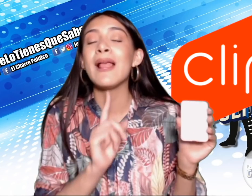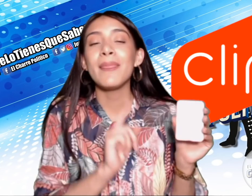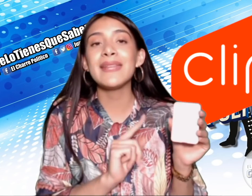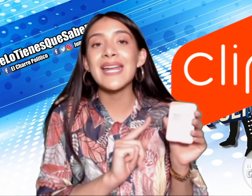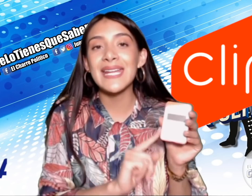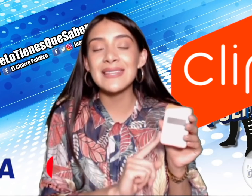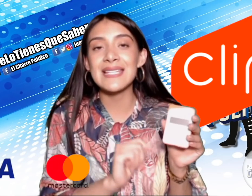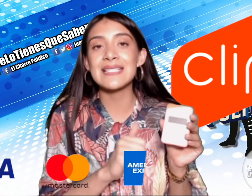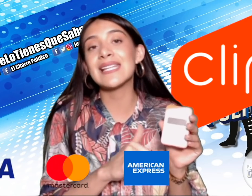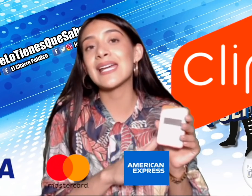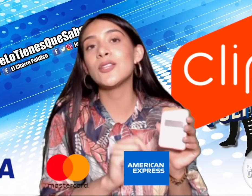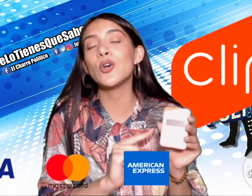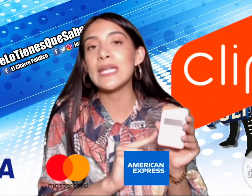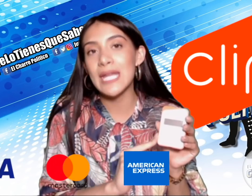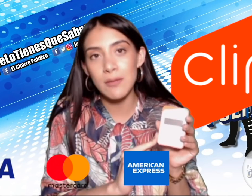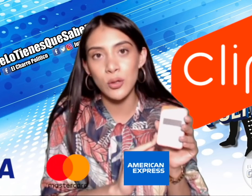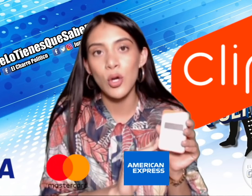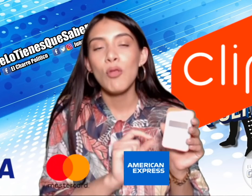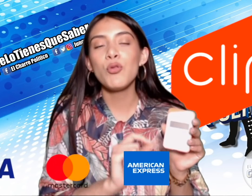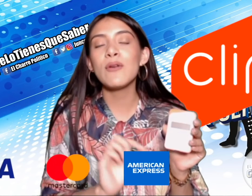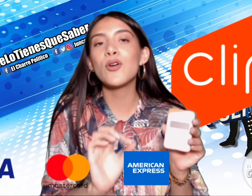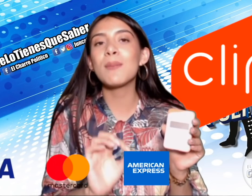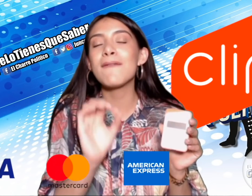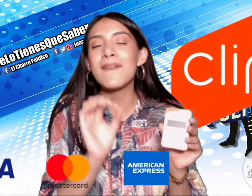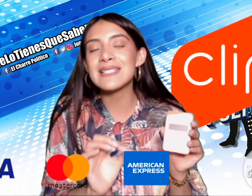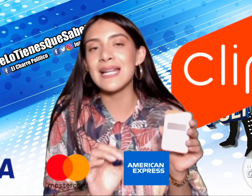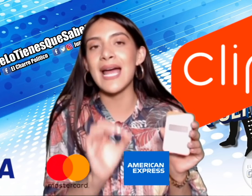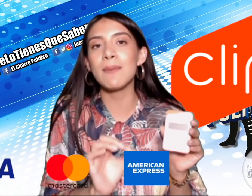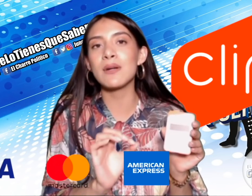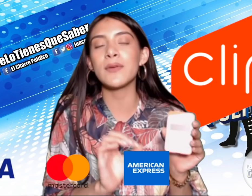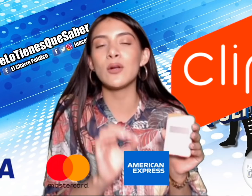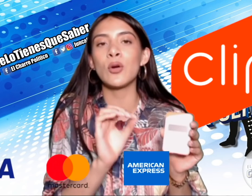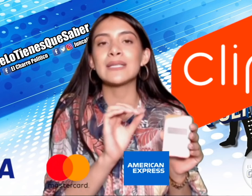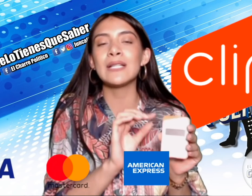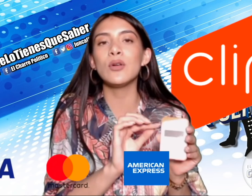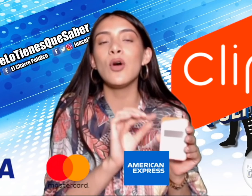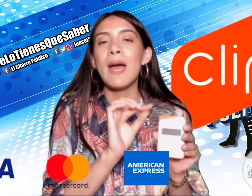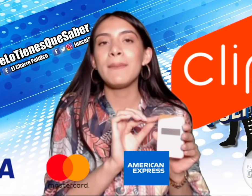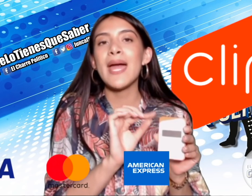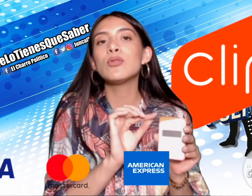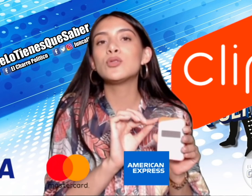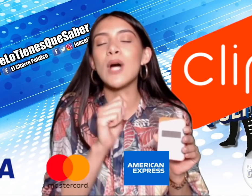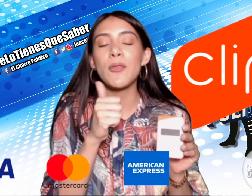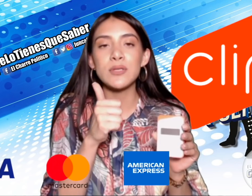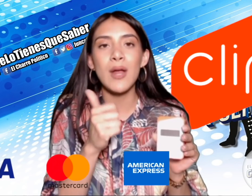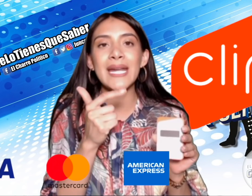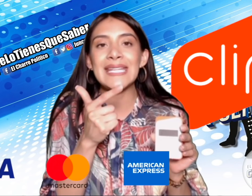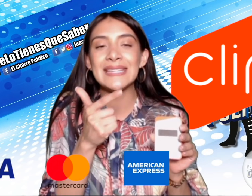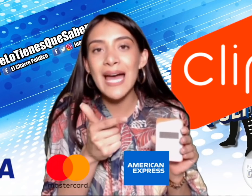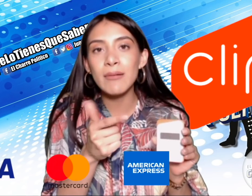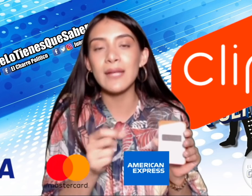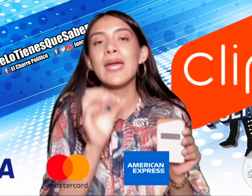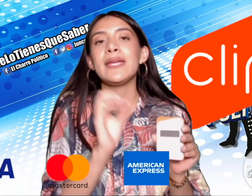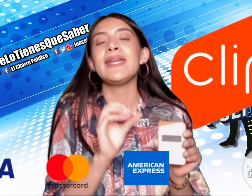tipo de tarjetas, ya sean de crédito y débito, de una forma fácil. ¿A qué me refiero? Conectándolo vía Bluetooth a tu celular